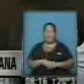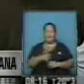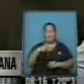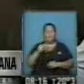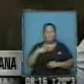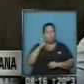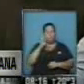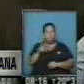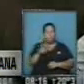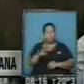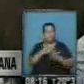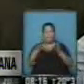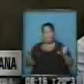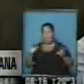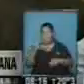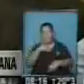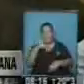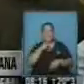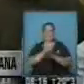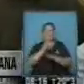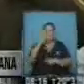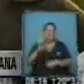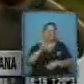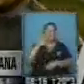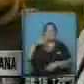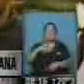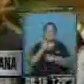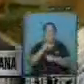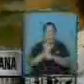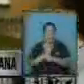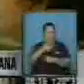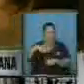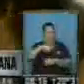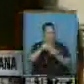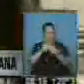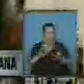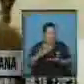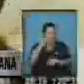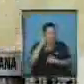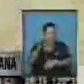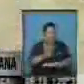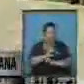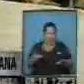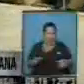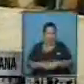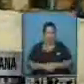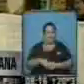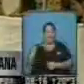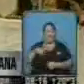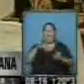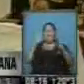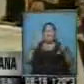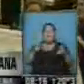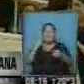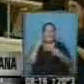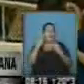ver el concurso, es increíble, quiere hacer como que hubo 2 años sin trabajo de los compañeros, lo cual es una barbaridad. Y bueno, y acá la clave es la defensa de los